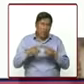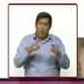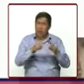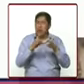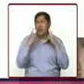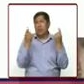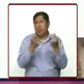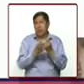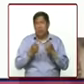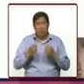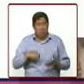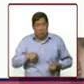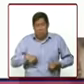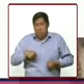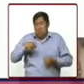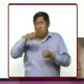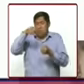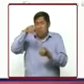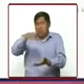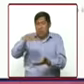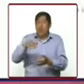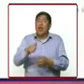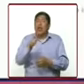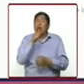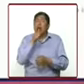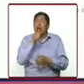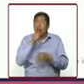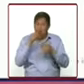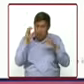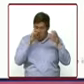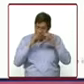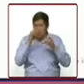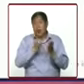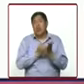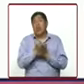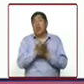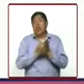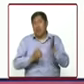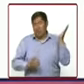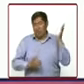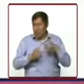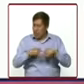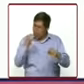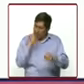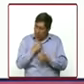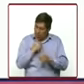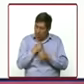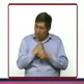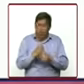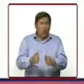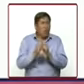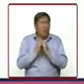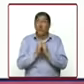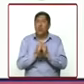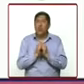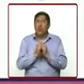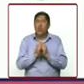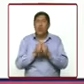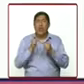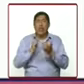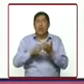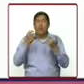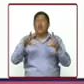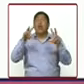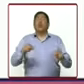varios departamentos del país. Solamente búsquelos en la página web para seguir trabajando juntos para evitar